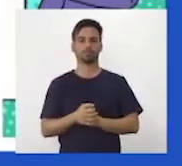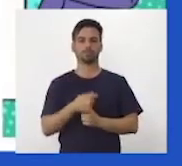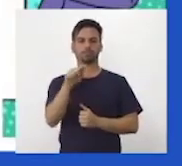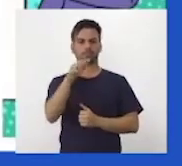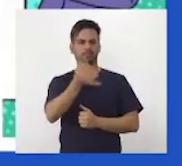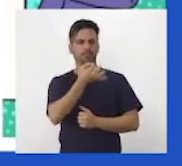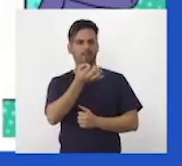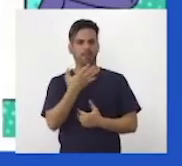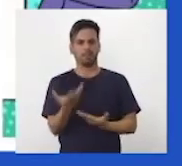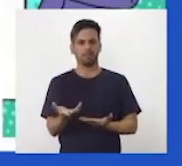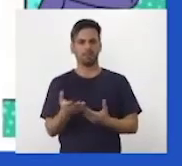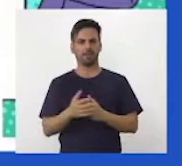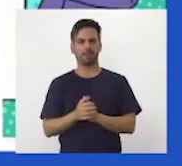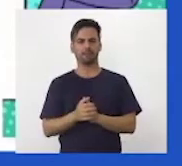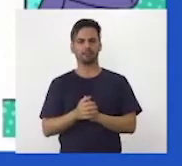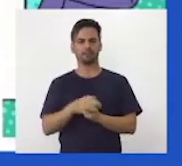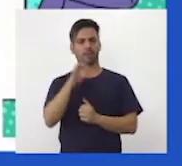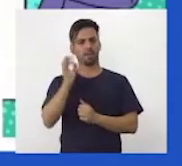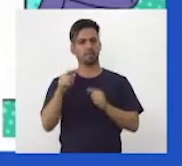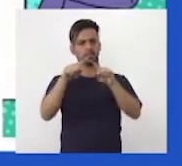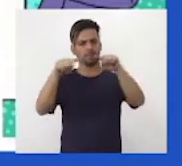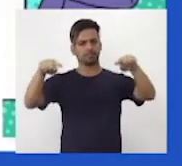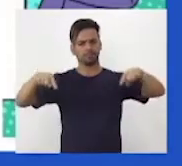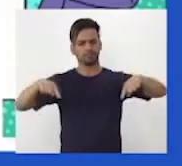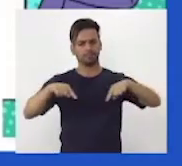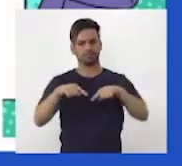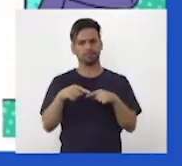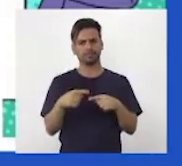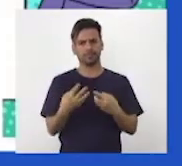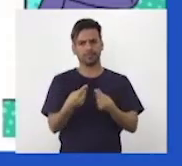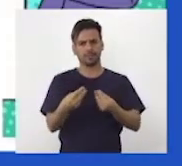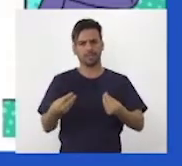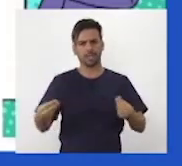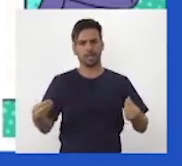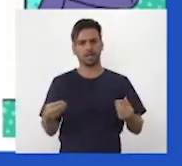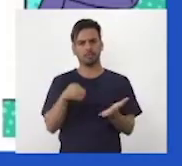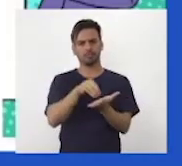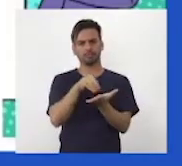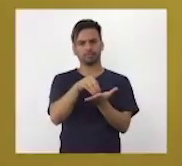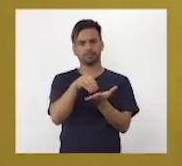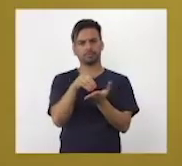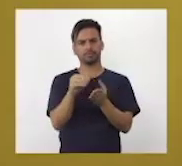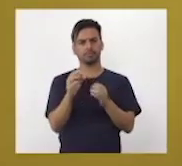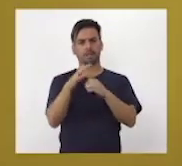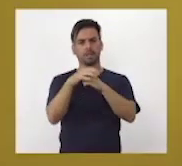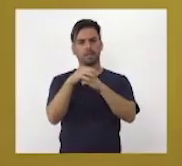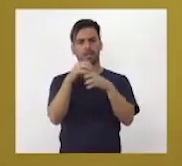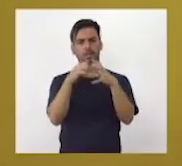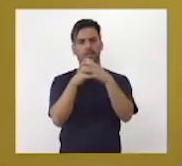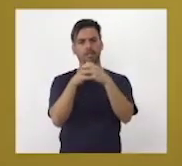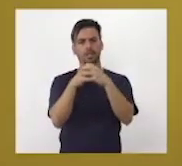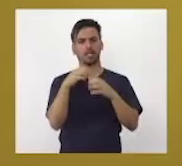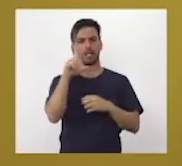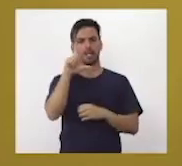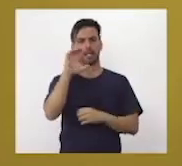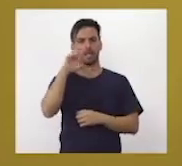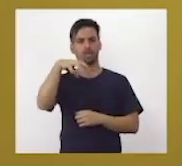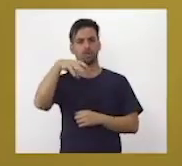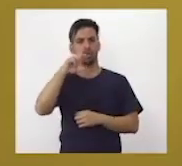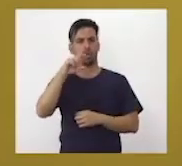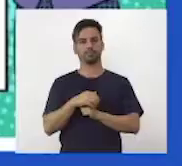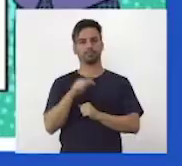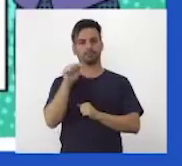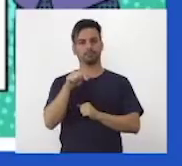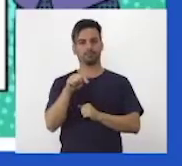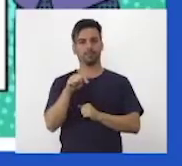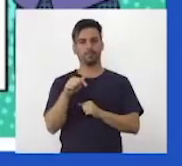411, relacionada con un terreno de cultivo de lechuga. El ejercicio